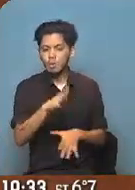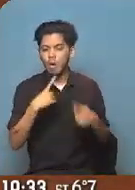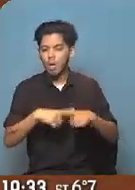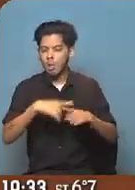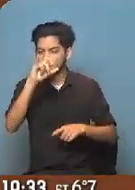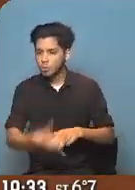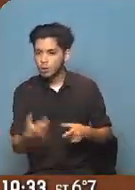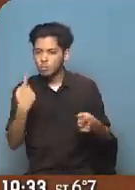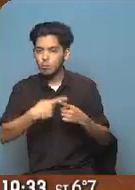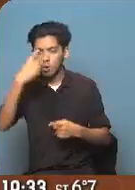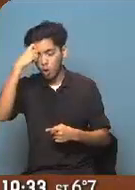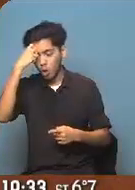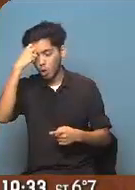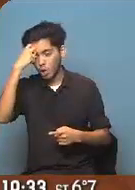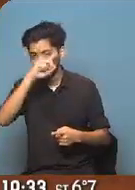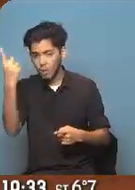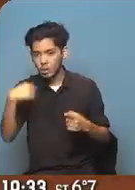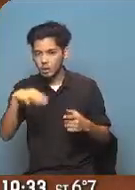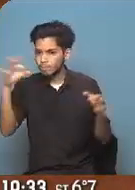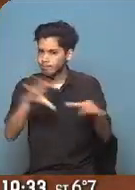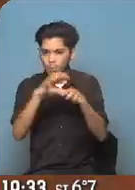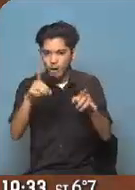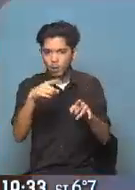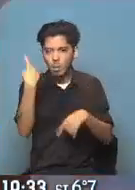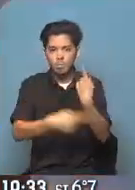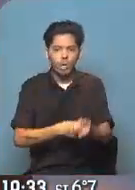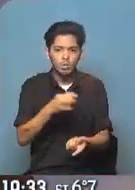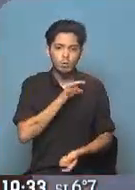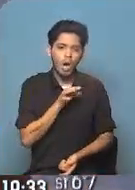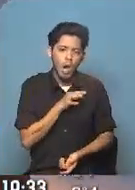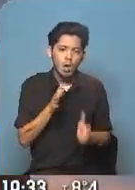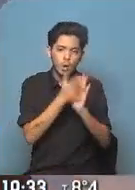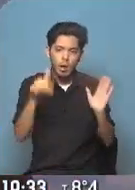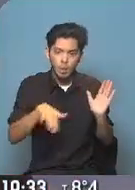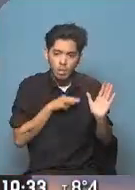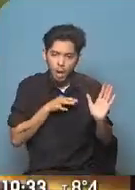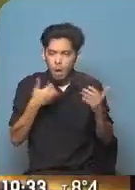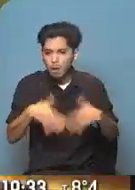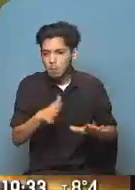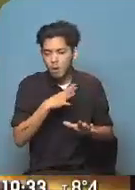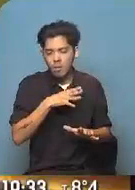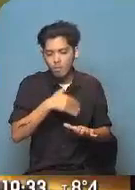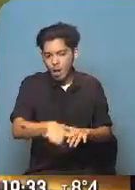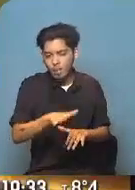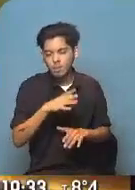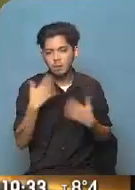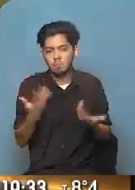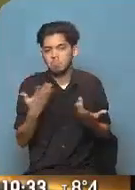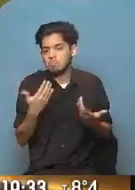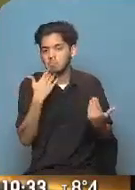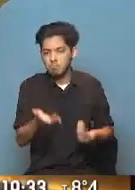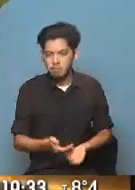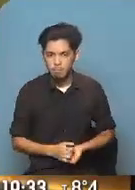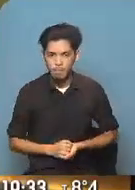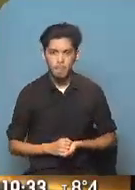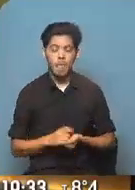por el congreso de la nación y corresponde que en el año que viene durante este año durante lo que falta del año 18 el